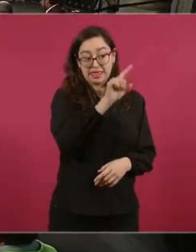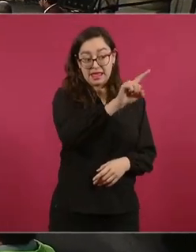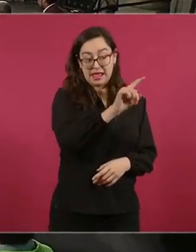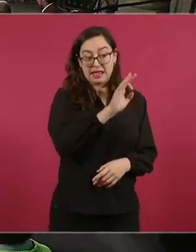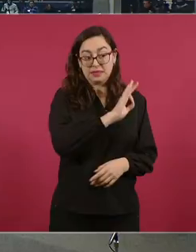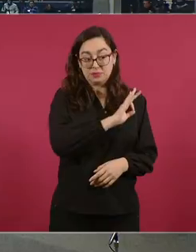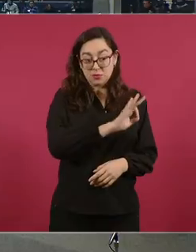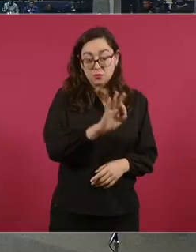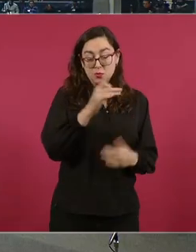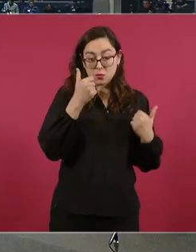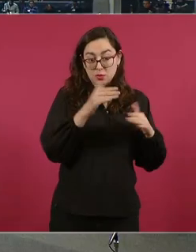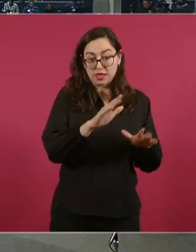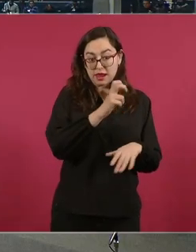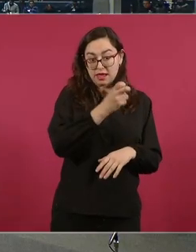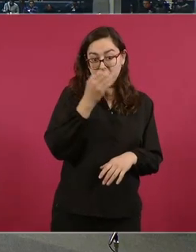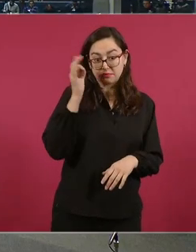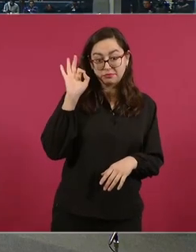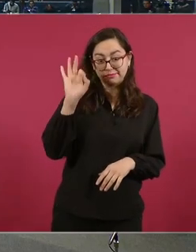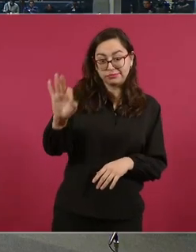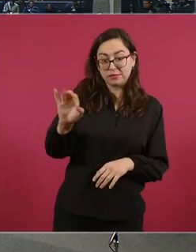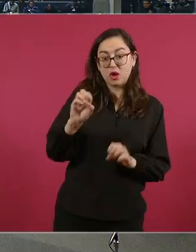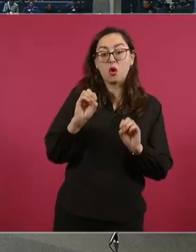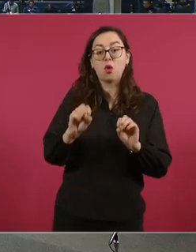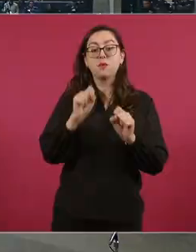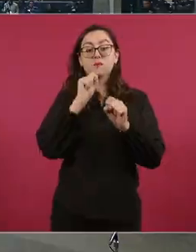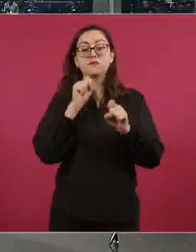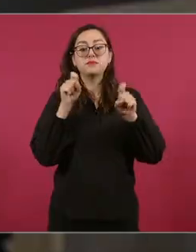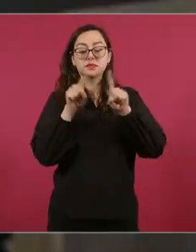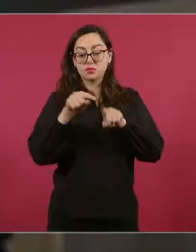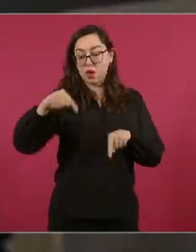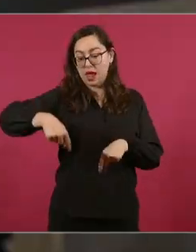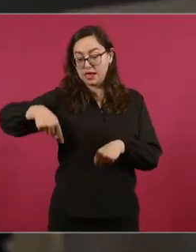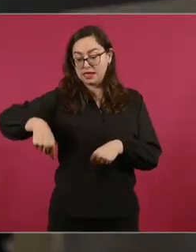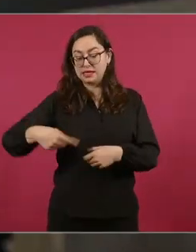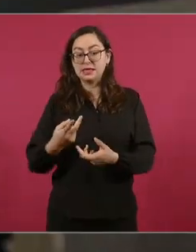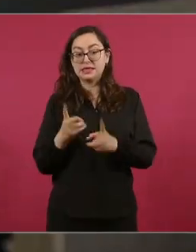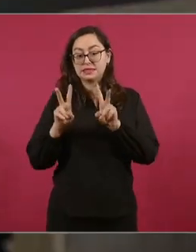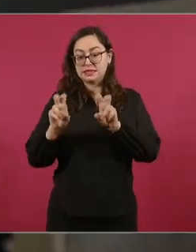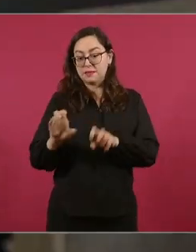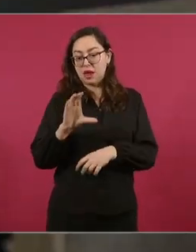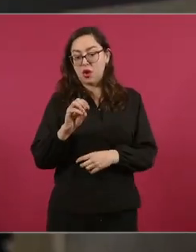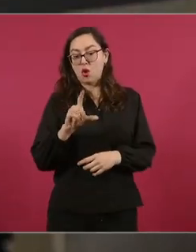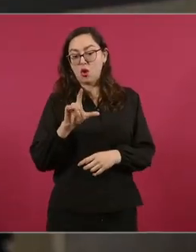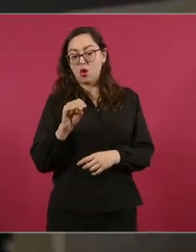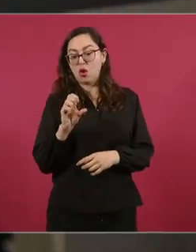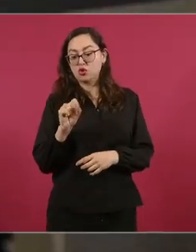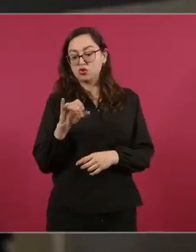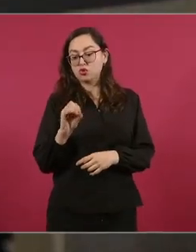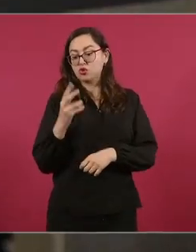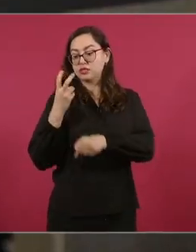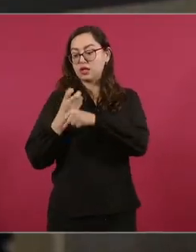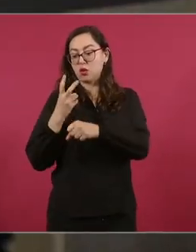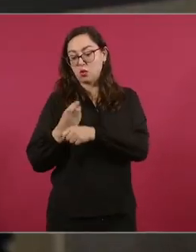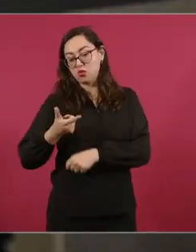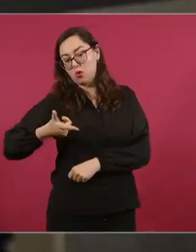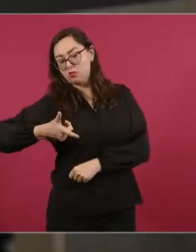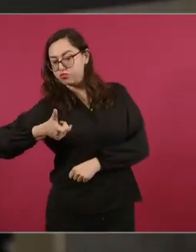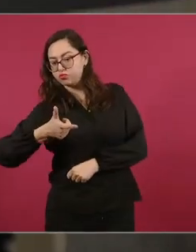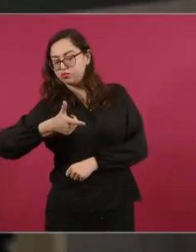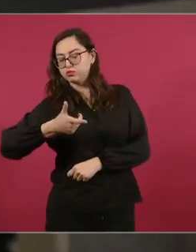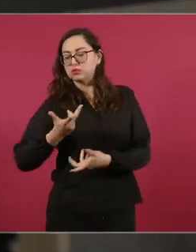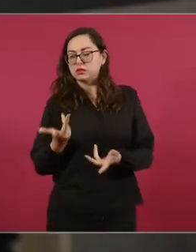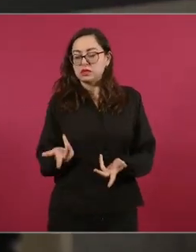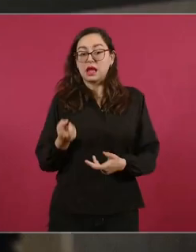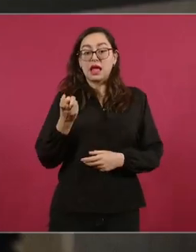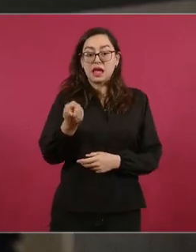que se le hace extraño y que puede ser a partir de que se empezó a hablar del tema del segundo tiro. Sí. ¿Cómo relaciona usted entonces Estados Unidos